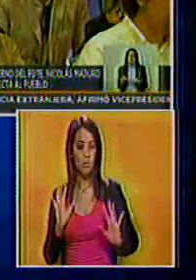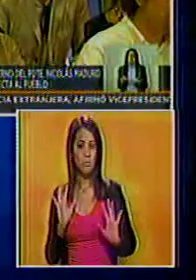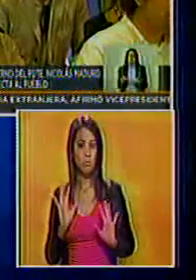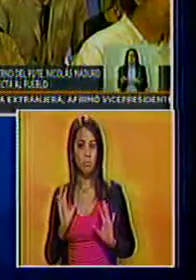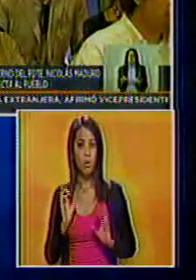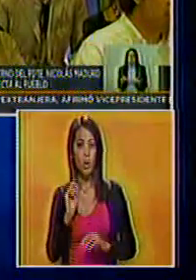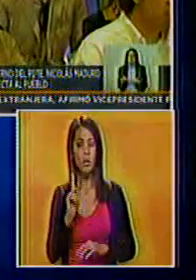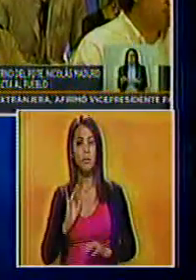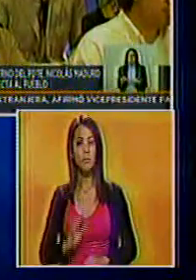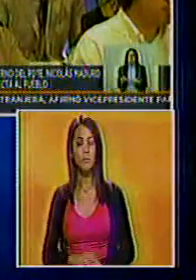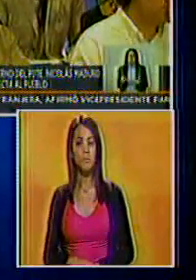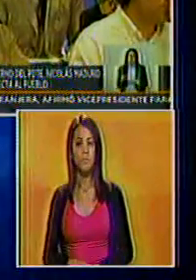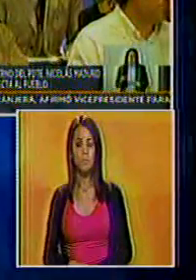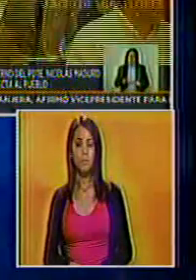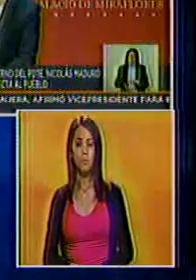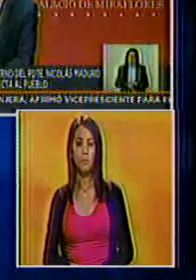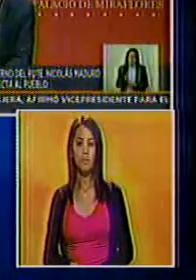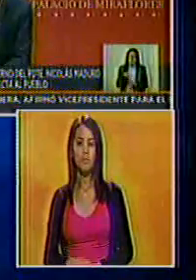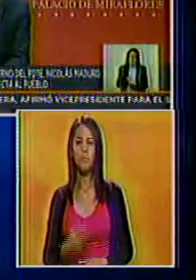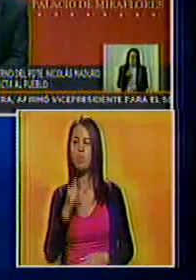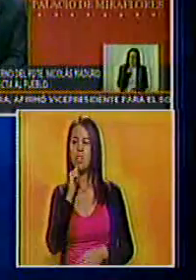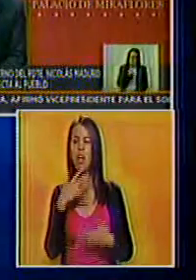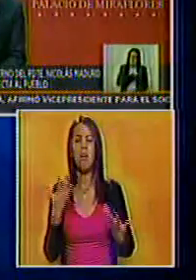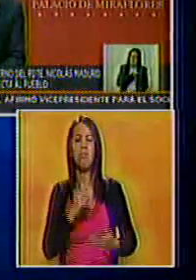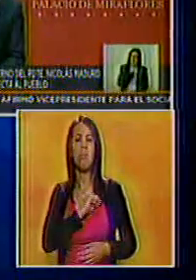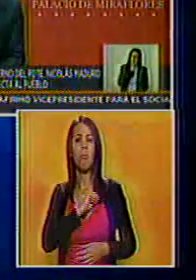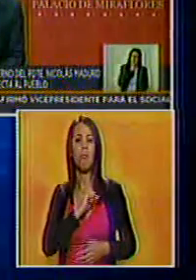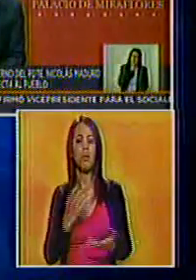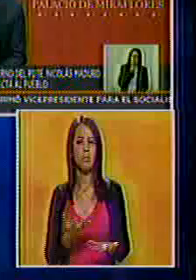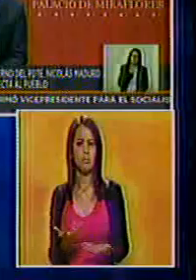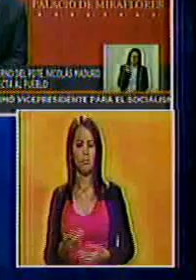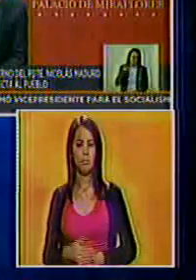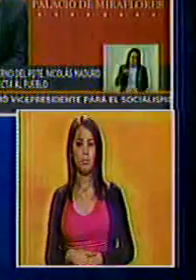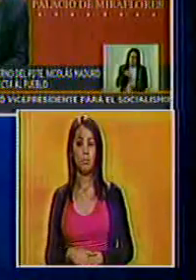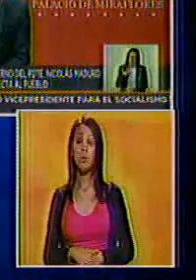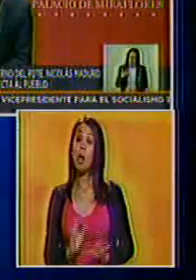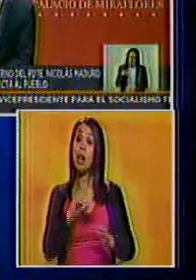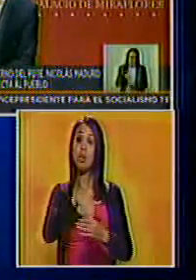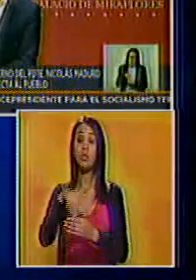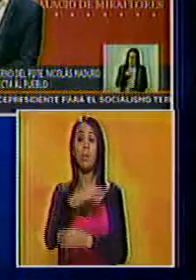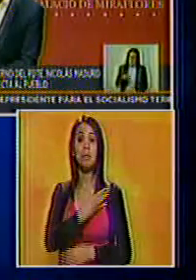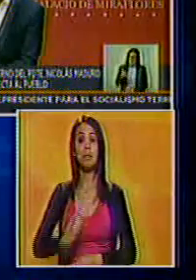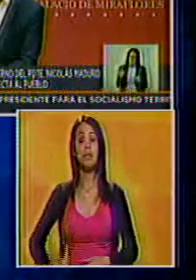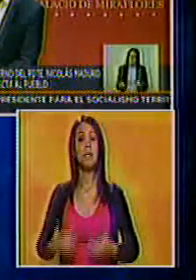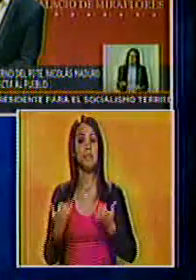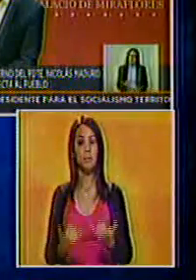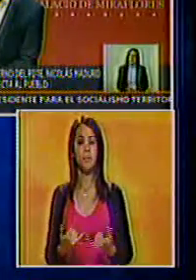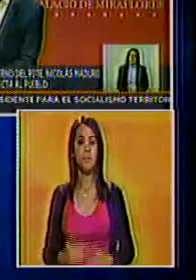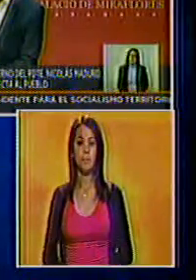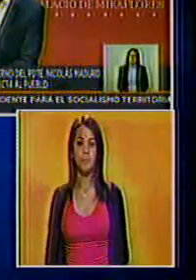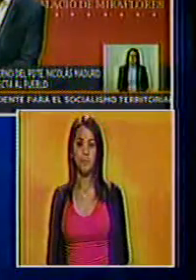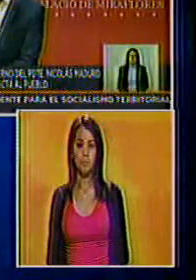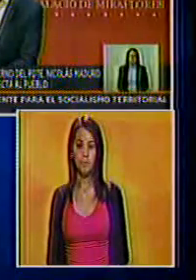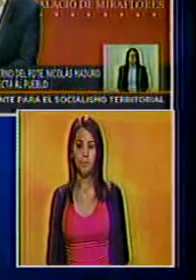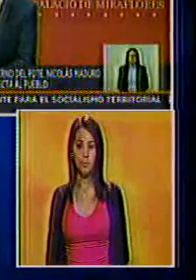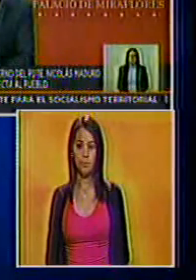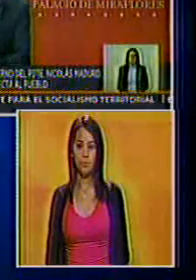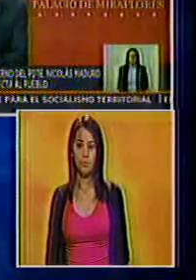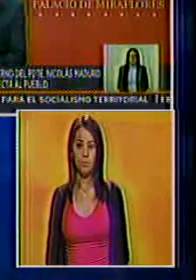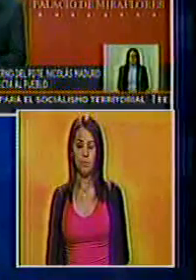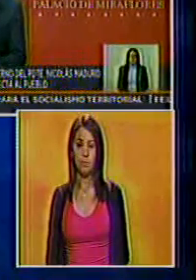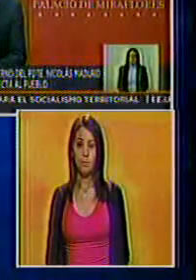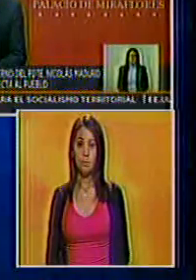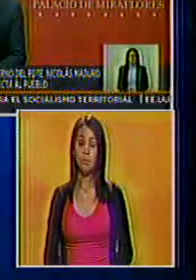vamos. ¿Quién dijo miedo? Vamos a las elecciones presidenciales ya. Ese es el, digamos,